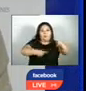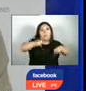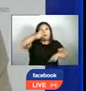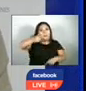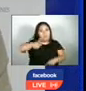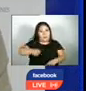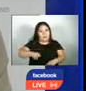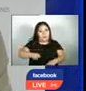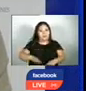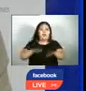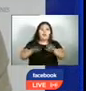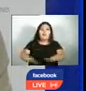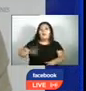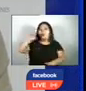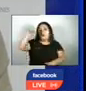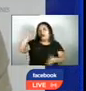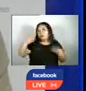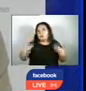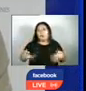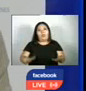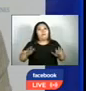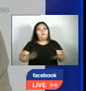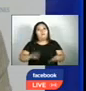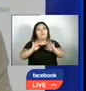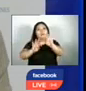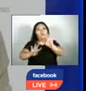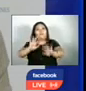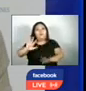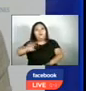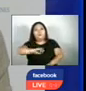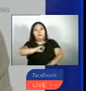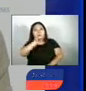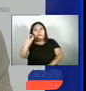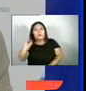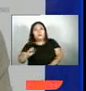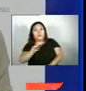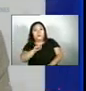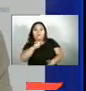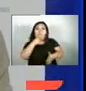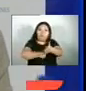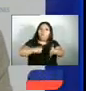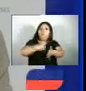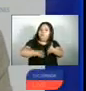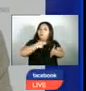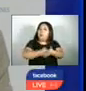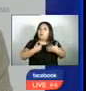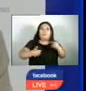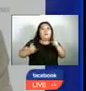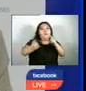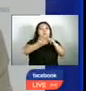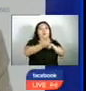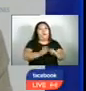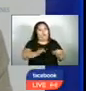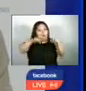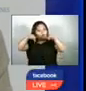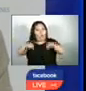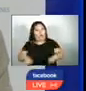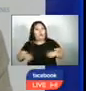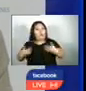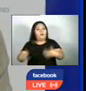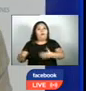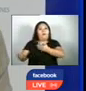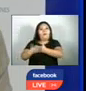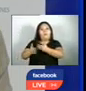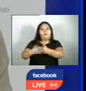Logramos, gracias a Dios, el 95% de ese esfuerzo. Ahora, por instrucción del